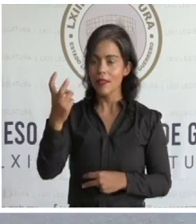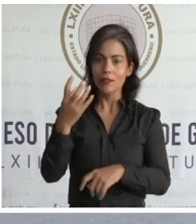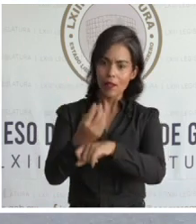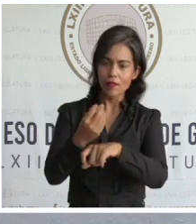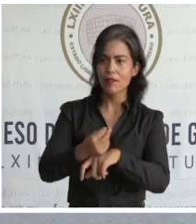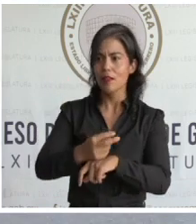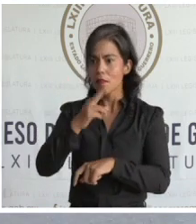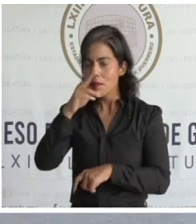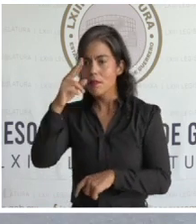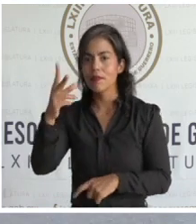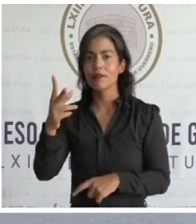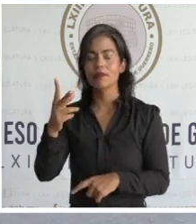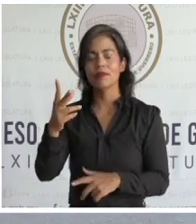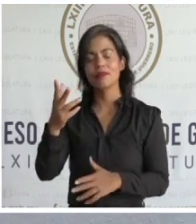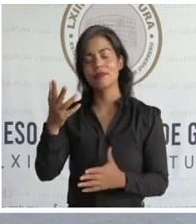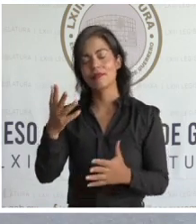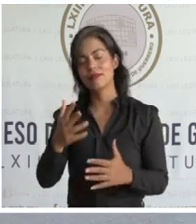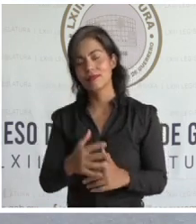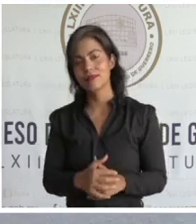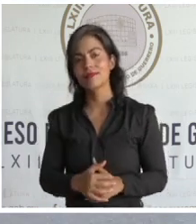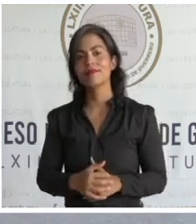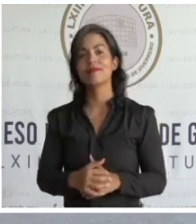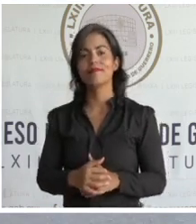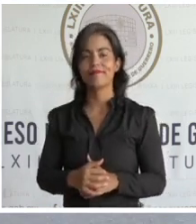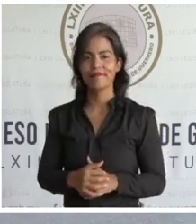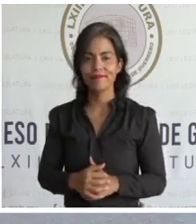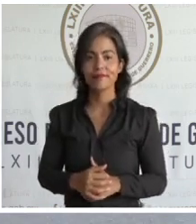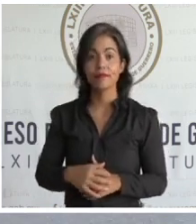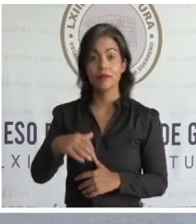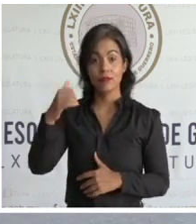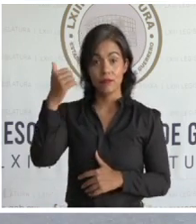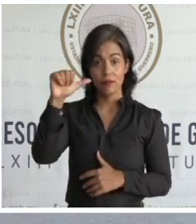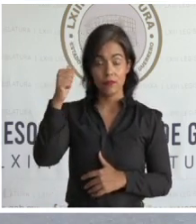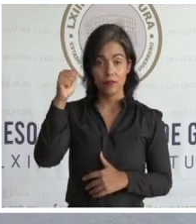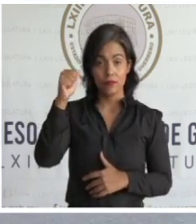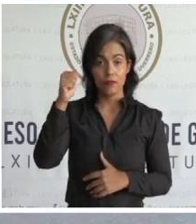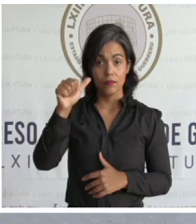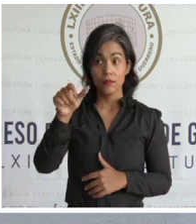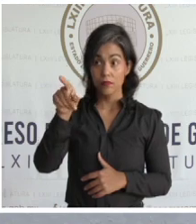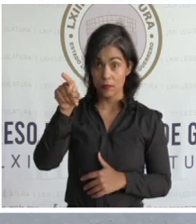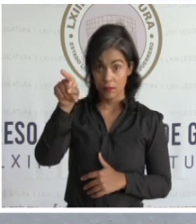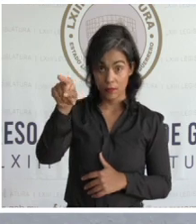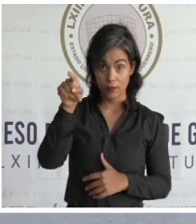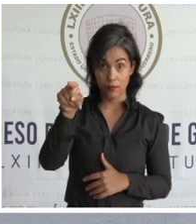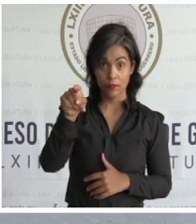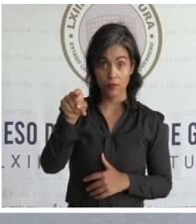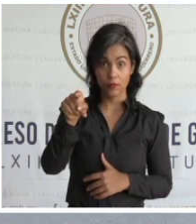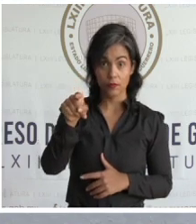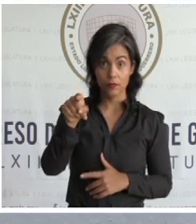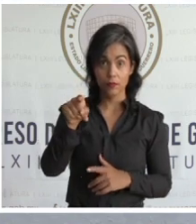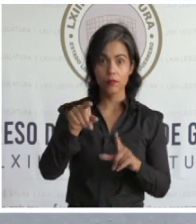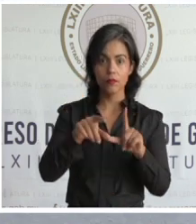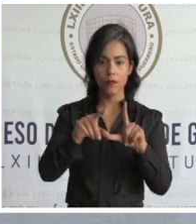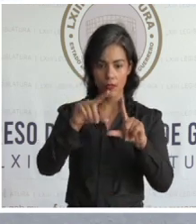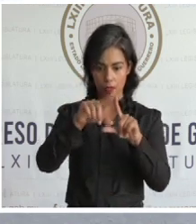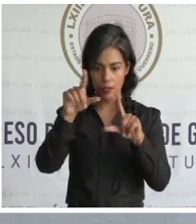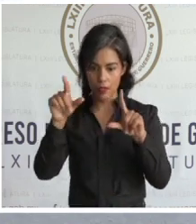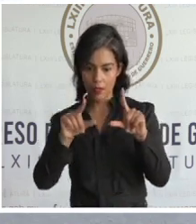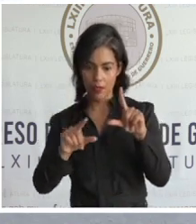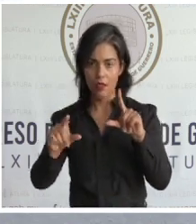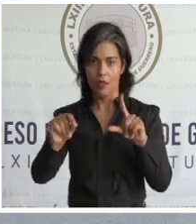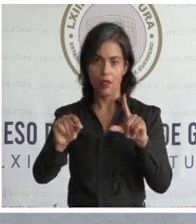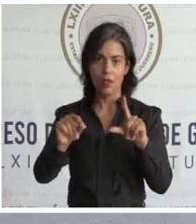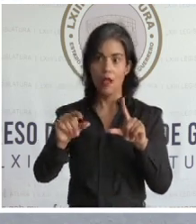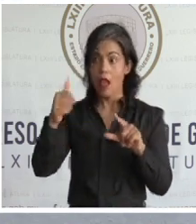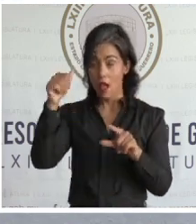de la actividad turística, Acapulco no se encuentra en las principales ciudades del ranking de ocupación. ¿A qué